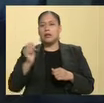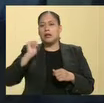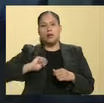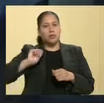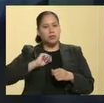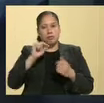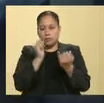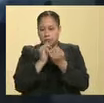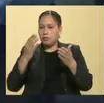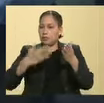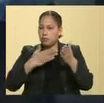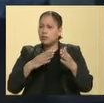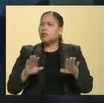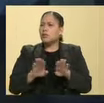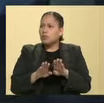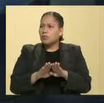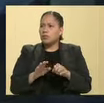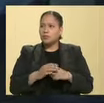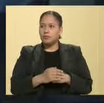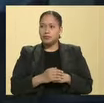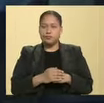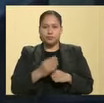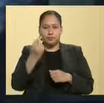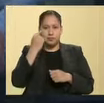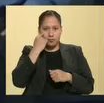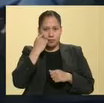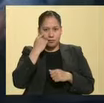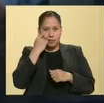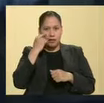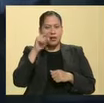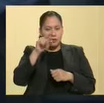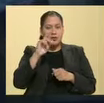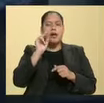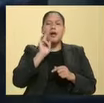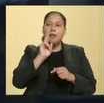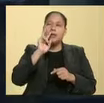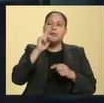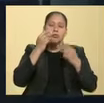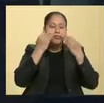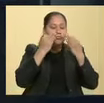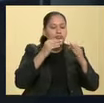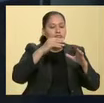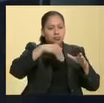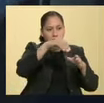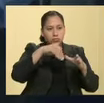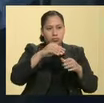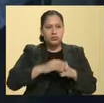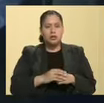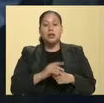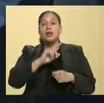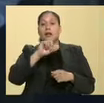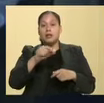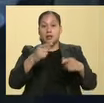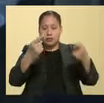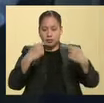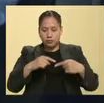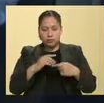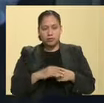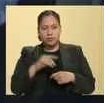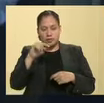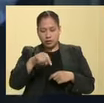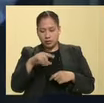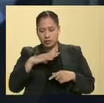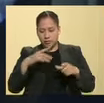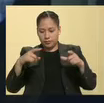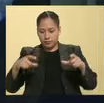antigua. ¿Cómo es? No, pues eso lo verá en su proceso. Bueno, y luego el que sigue. Luego, ve, aquí